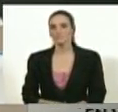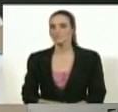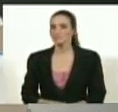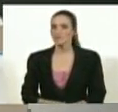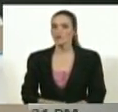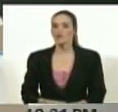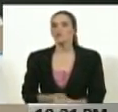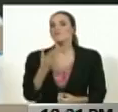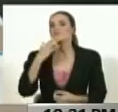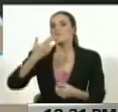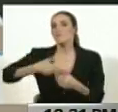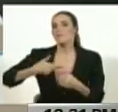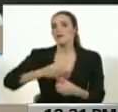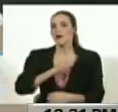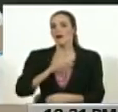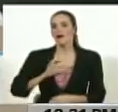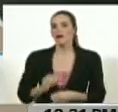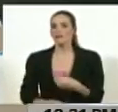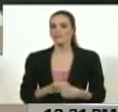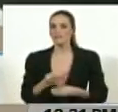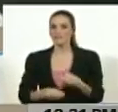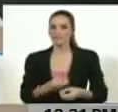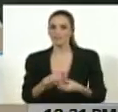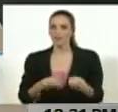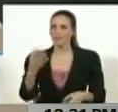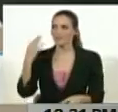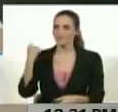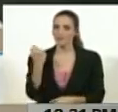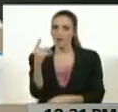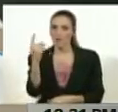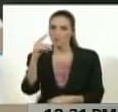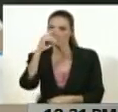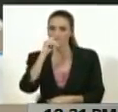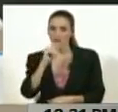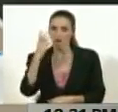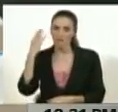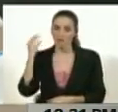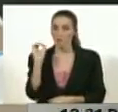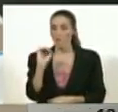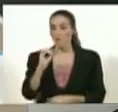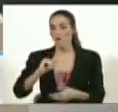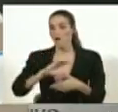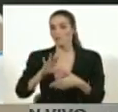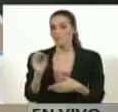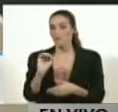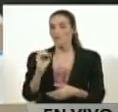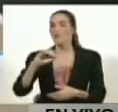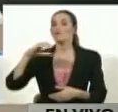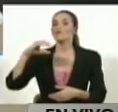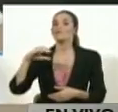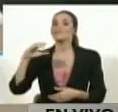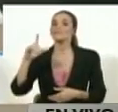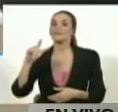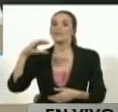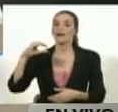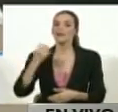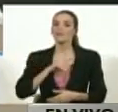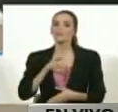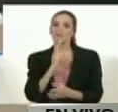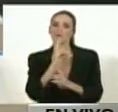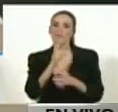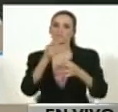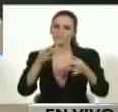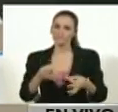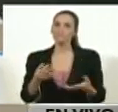petrocaribe que fue creada hace 11 años o con el alba o con la celac nosotros tenemos resultados